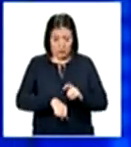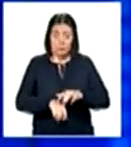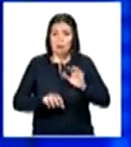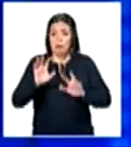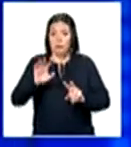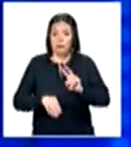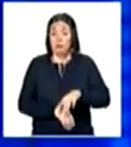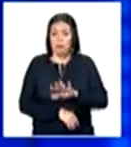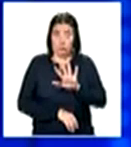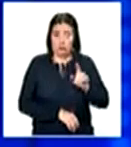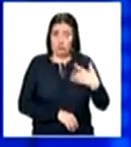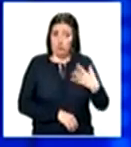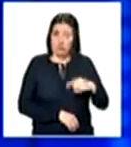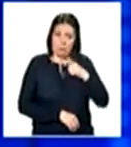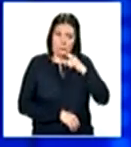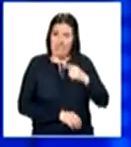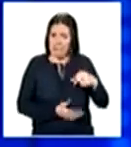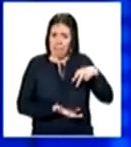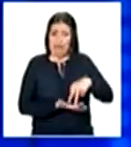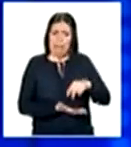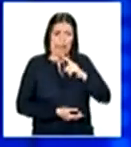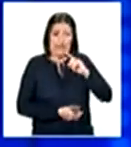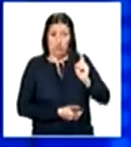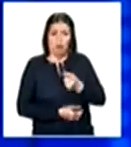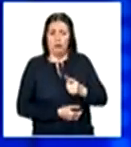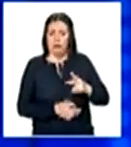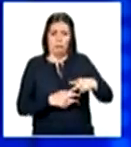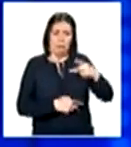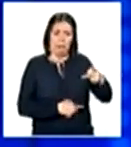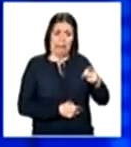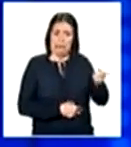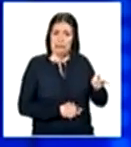12:51 y una valiente mujer denunció a su vecino, a quien acusa